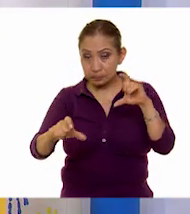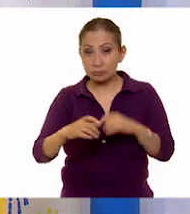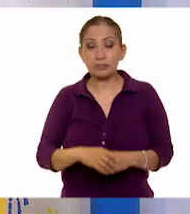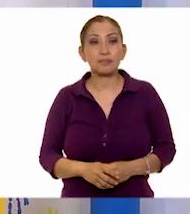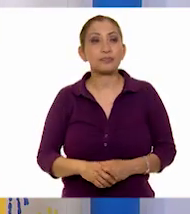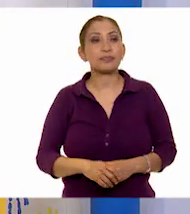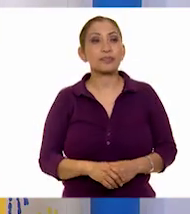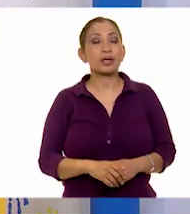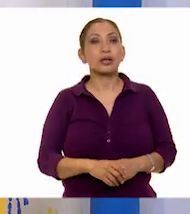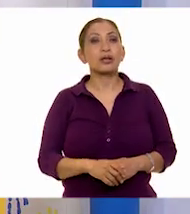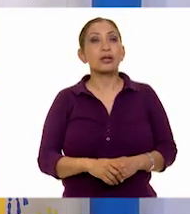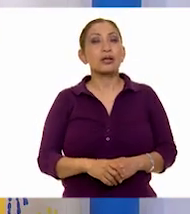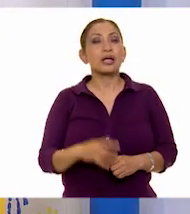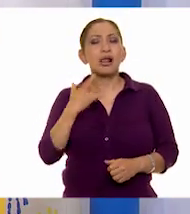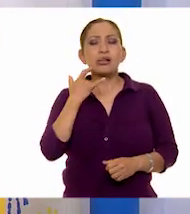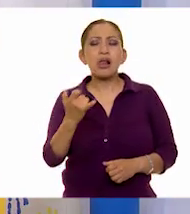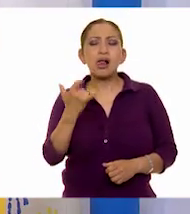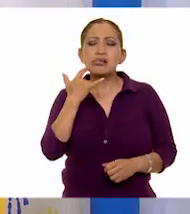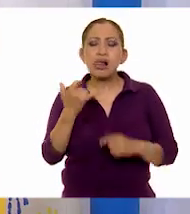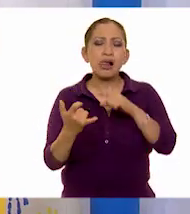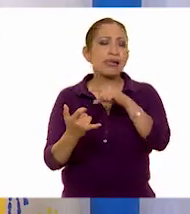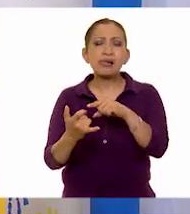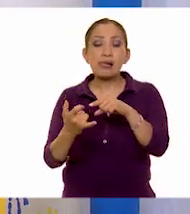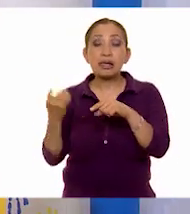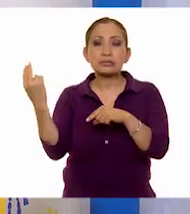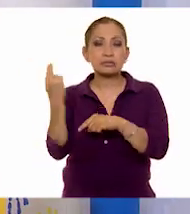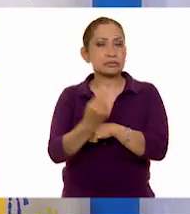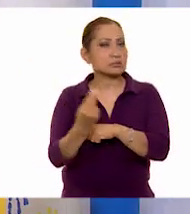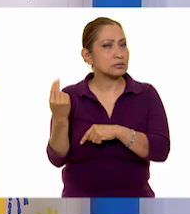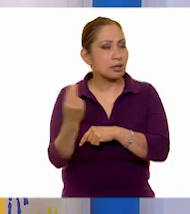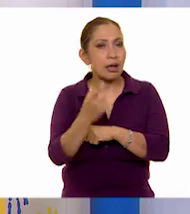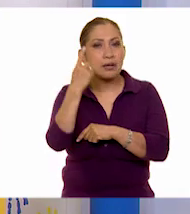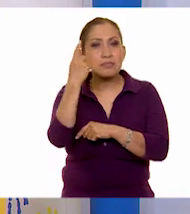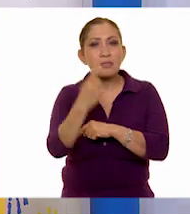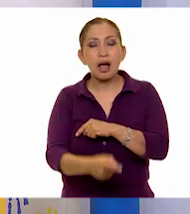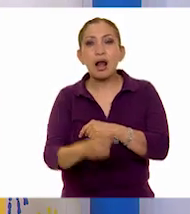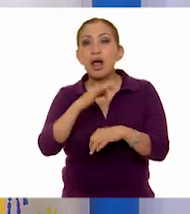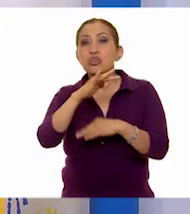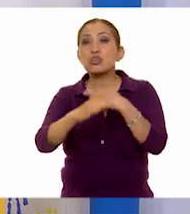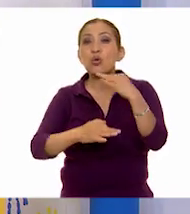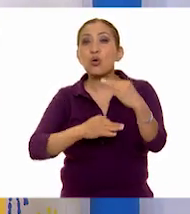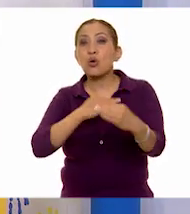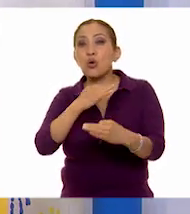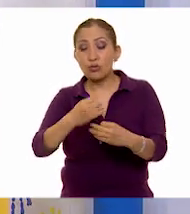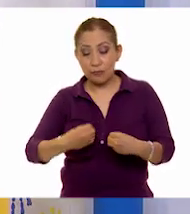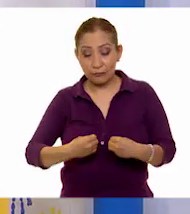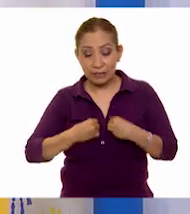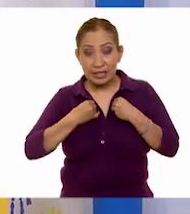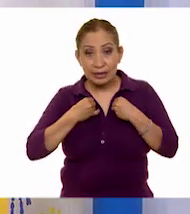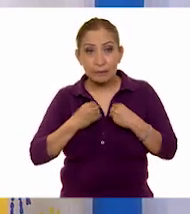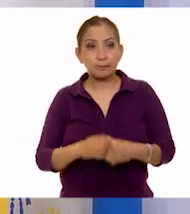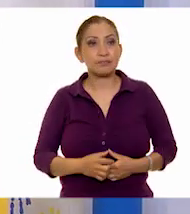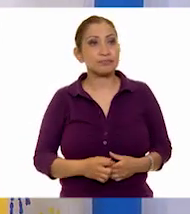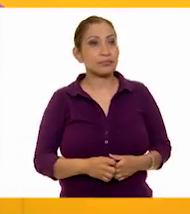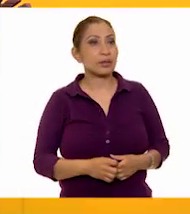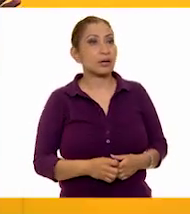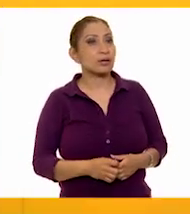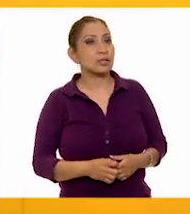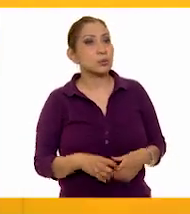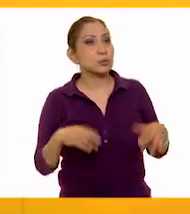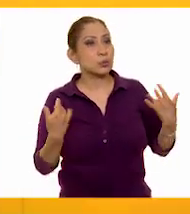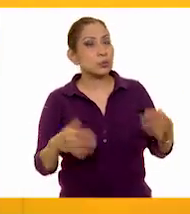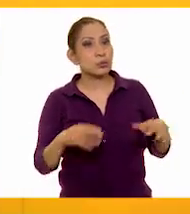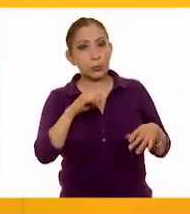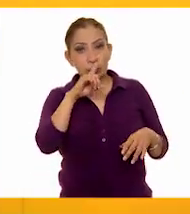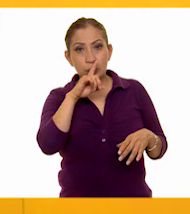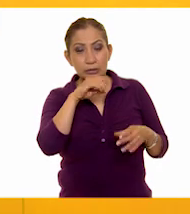nosotros. La perseverancia es necesaria para todo en la vida. Ay, creo que este